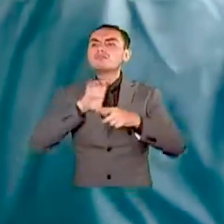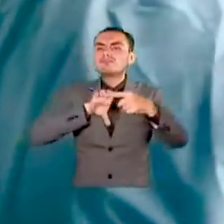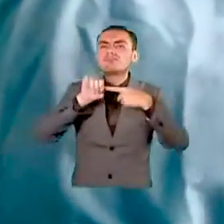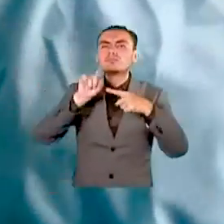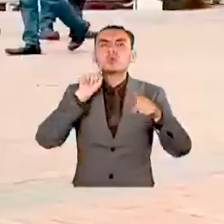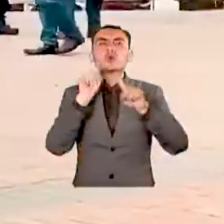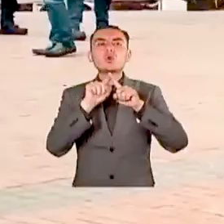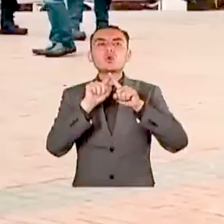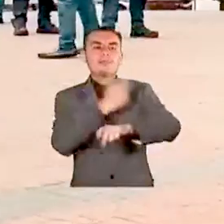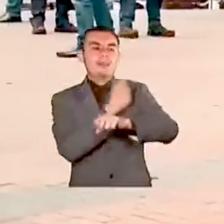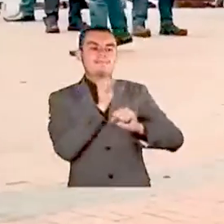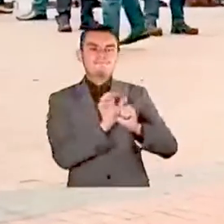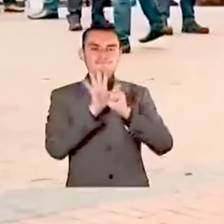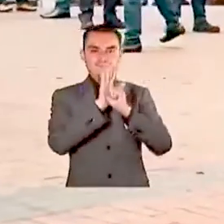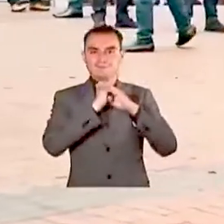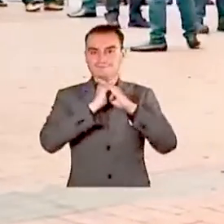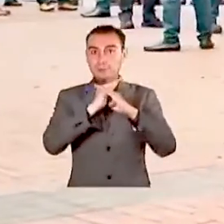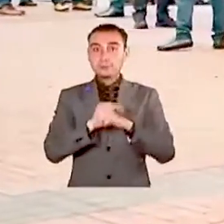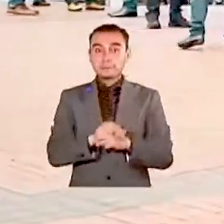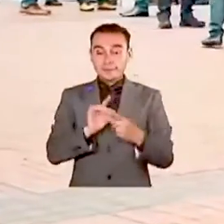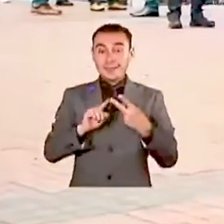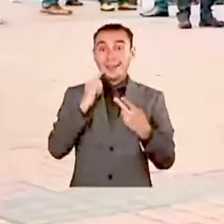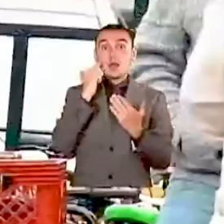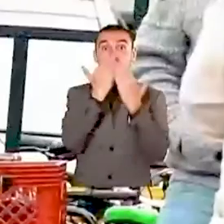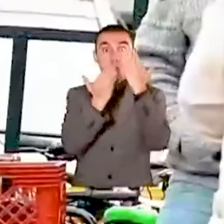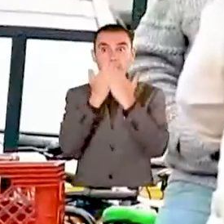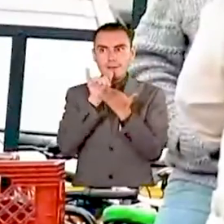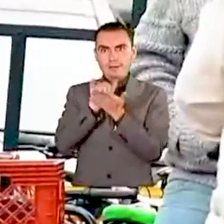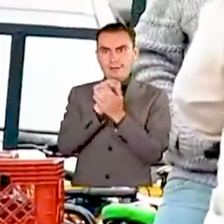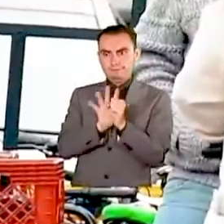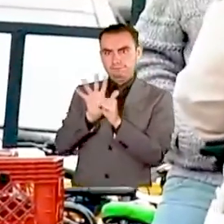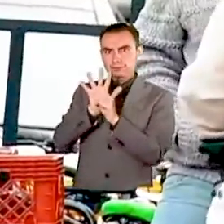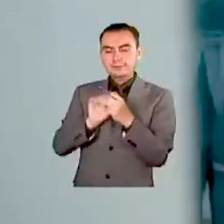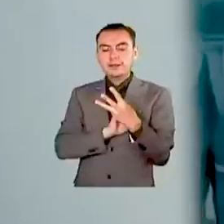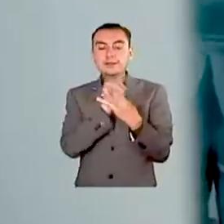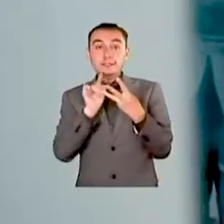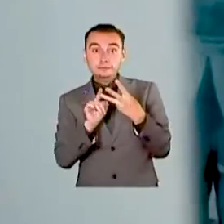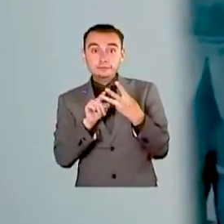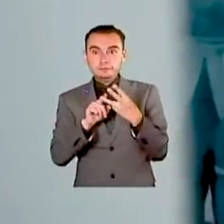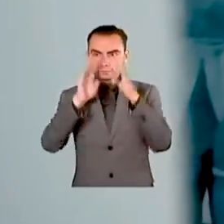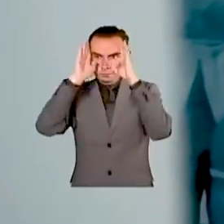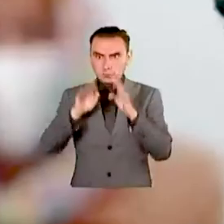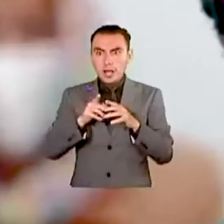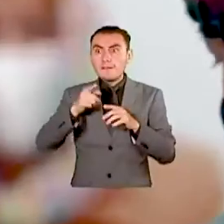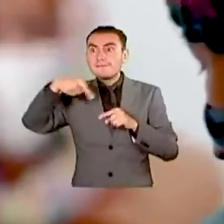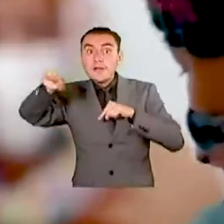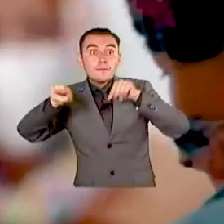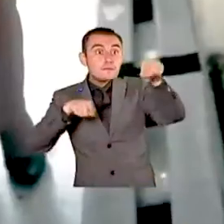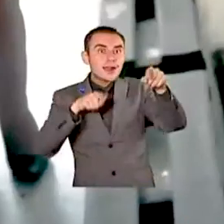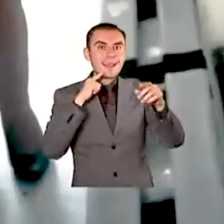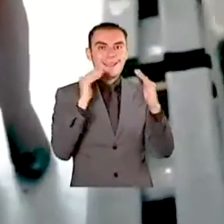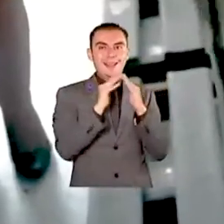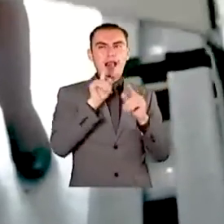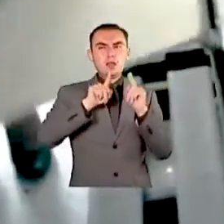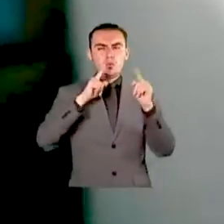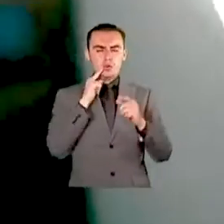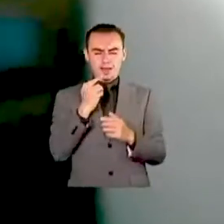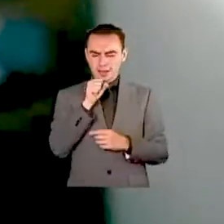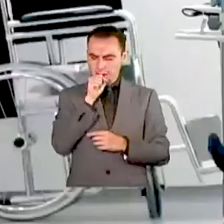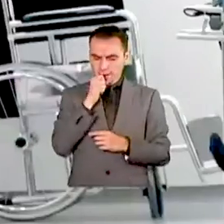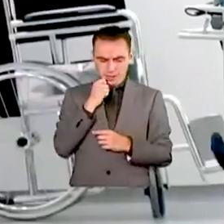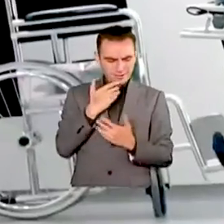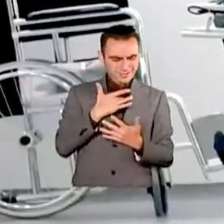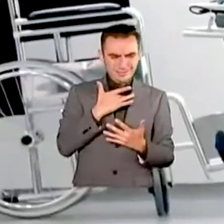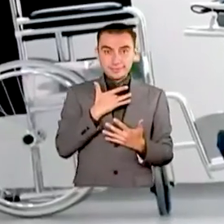la vacuna del COVID-19, la toma de muestras para este mismo virus, la atención domiciliaria a personas con síntomas,